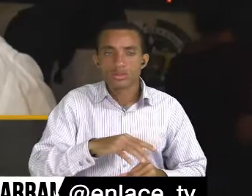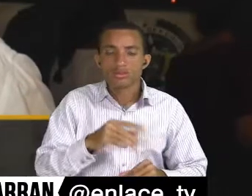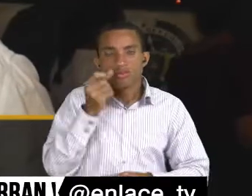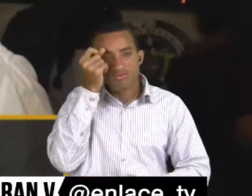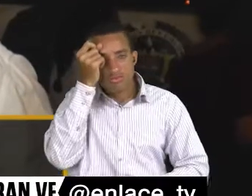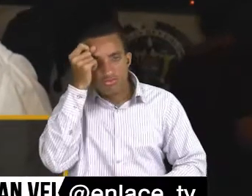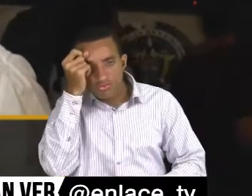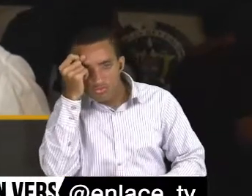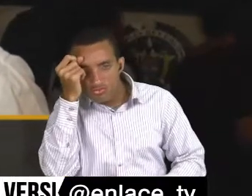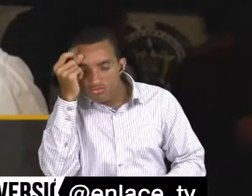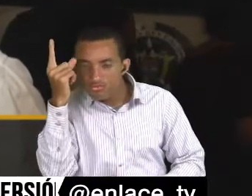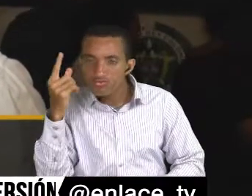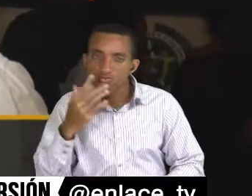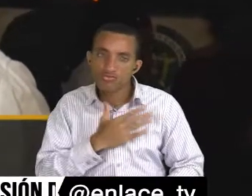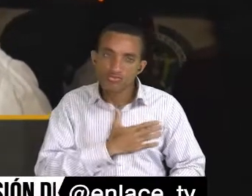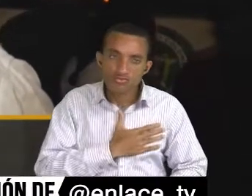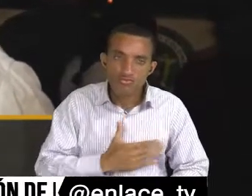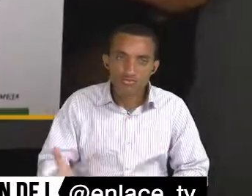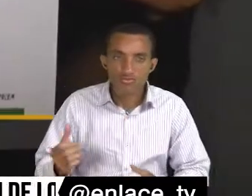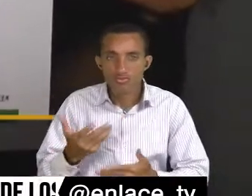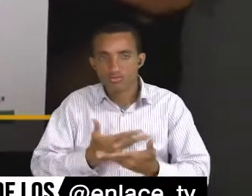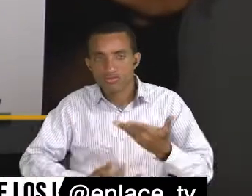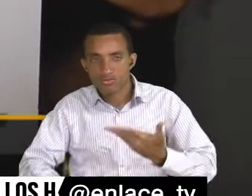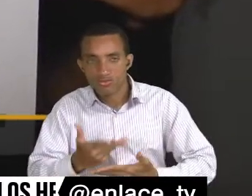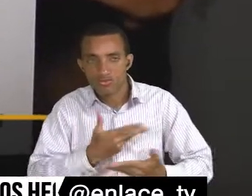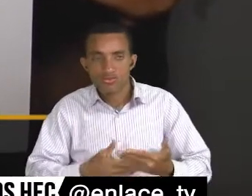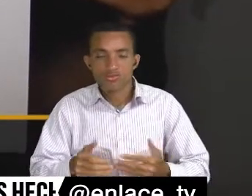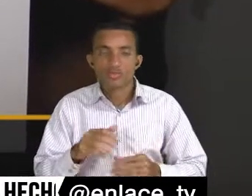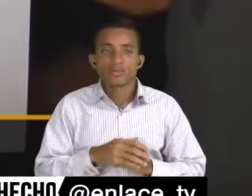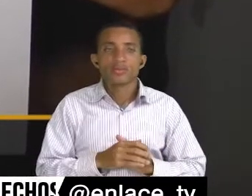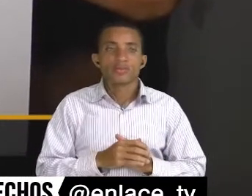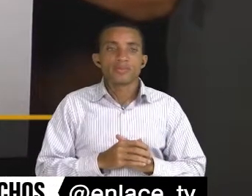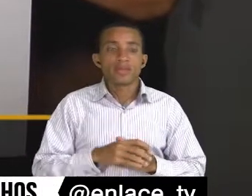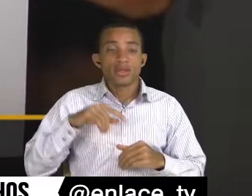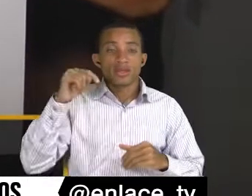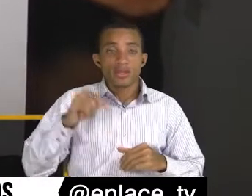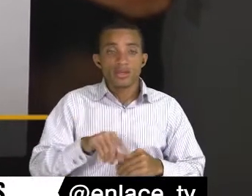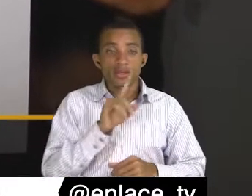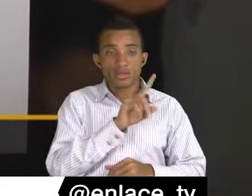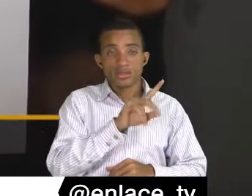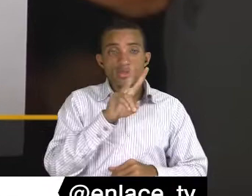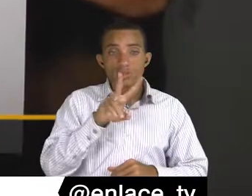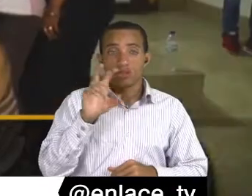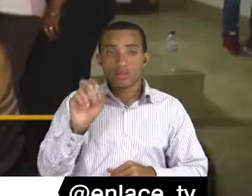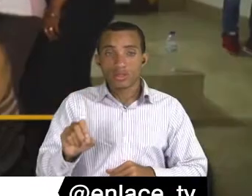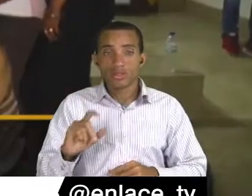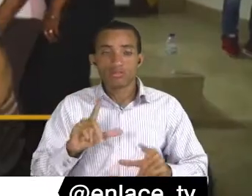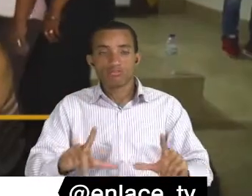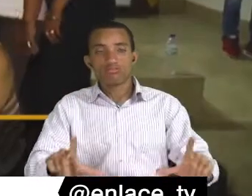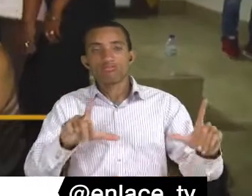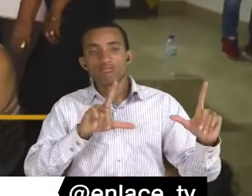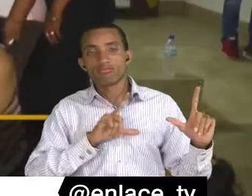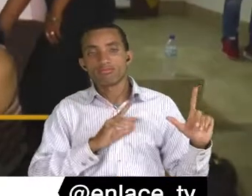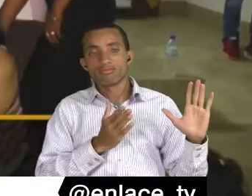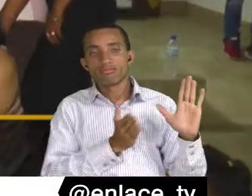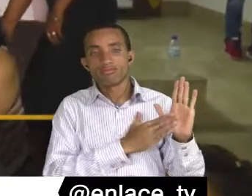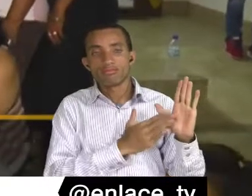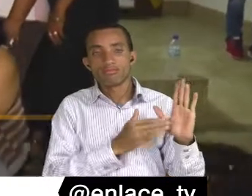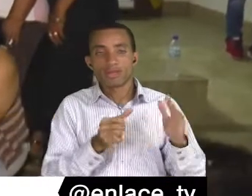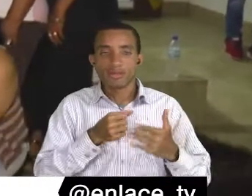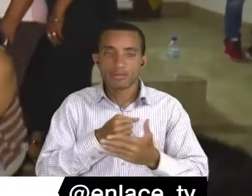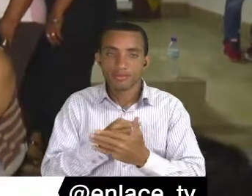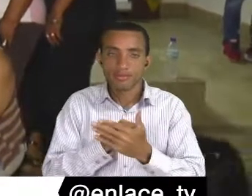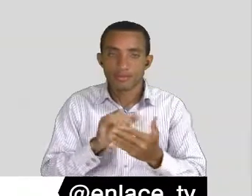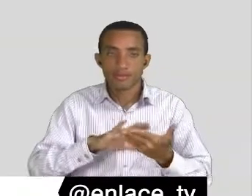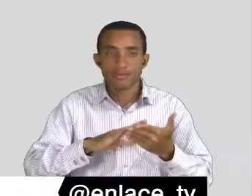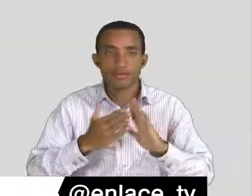una tierra finalmente está en la convivencia. En esta oportunidad, 120 personas recibieron su cartón de grado que los acredita como gestores de la